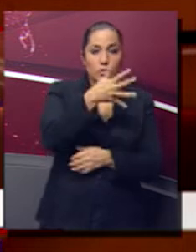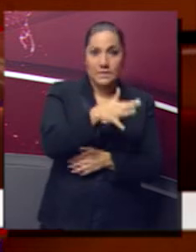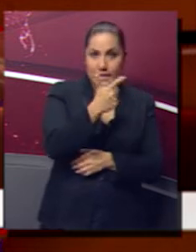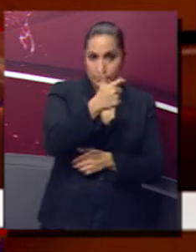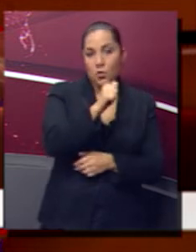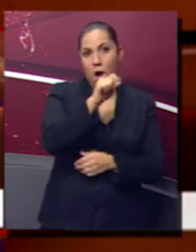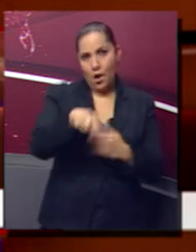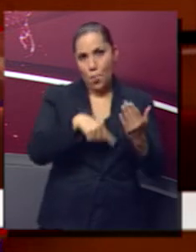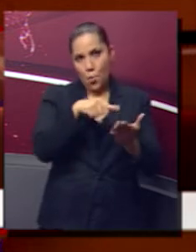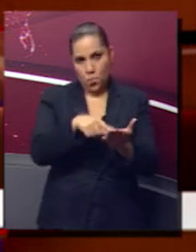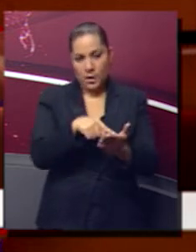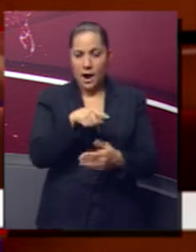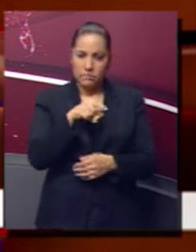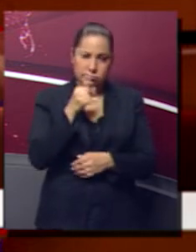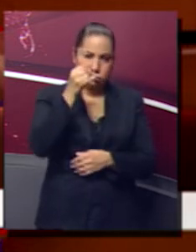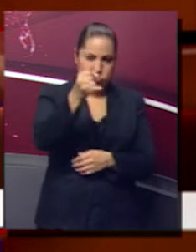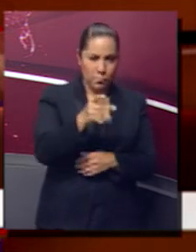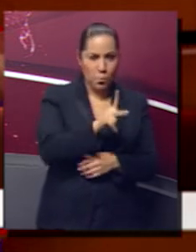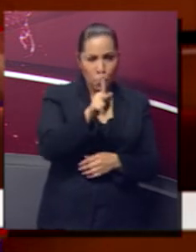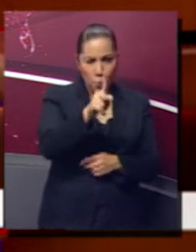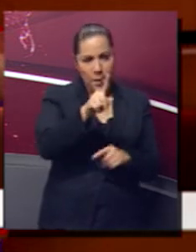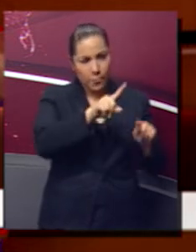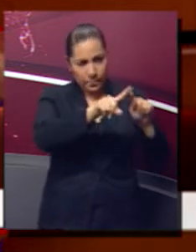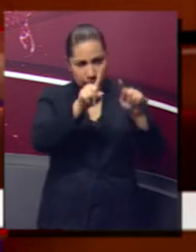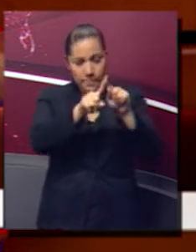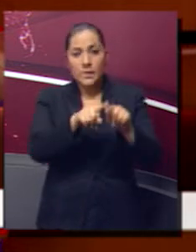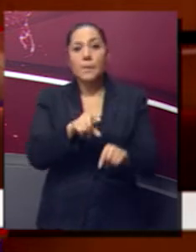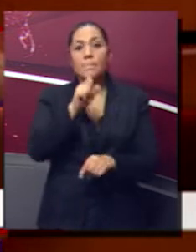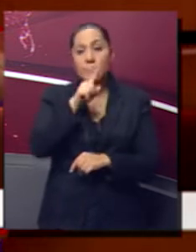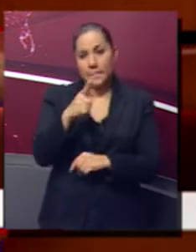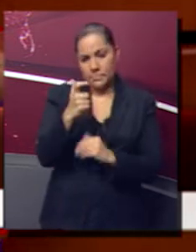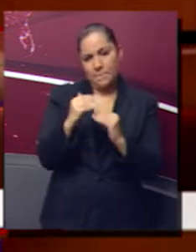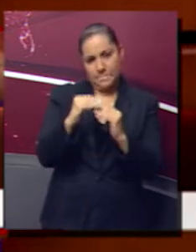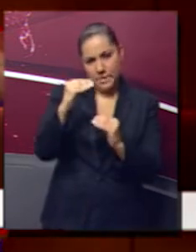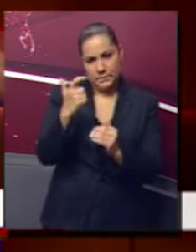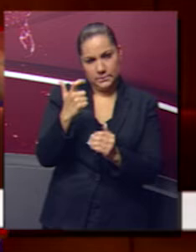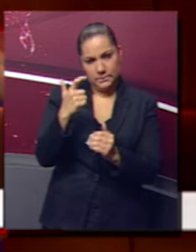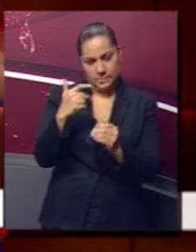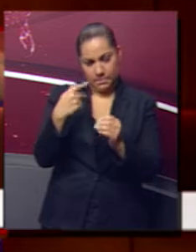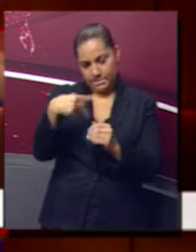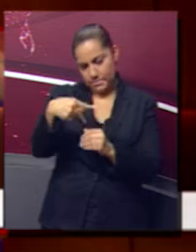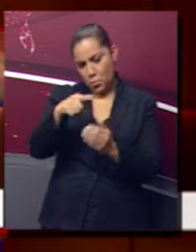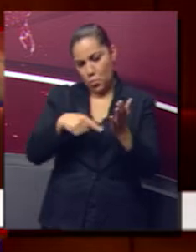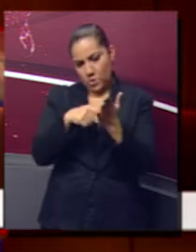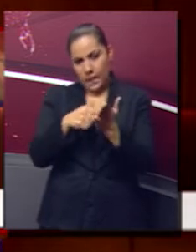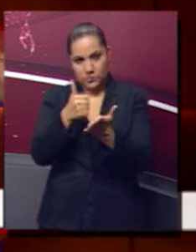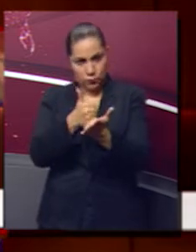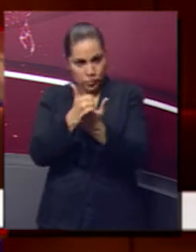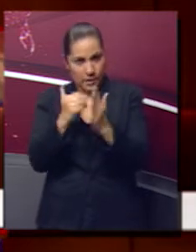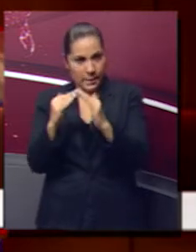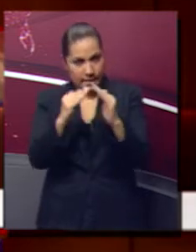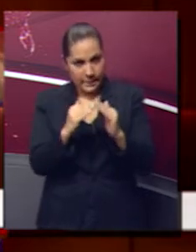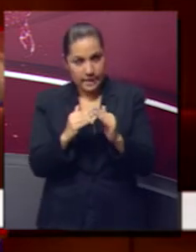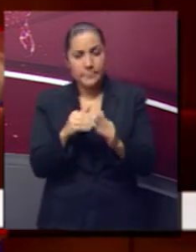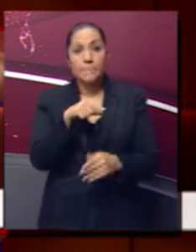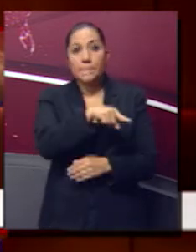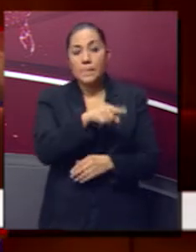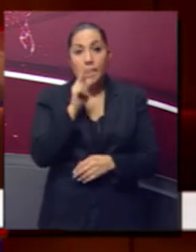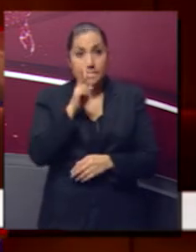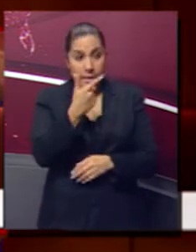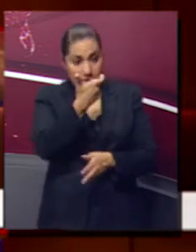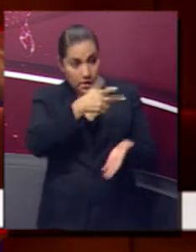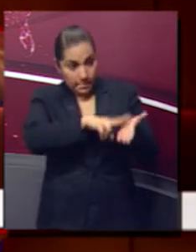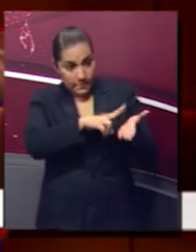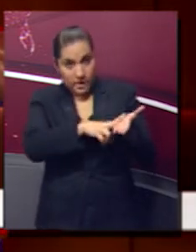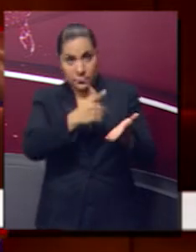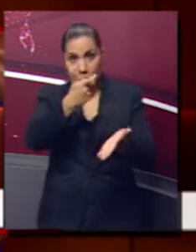y 11,426 pesos en zonas urbanas. Estas cifras, a todas luces, están